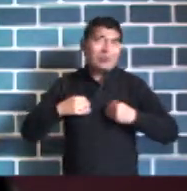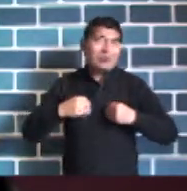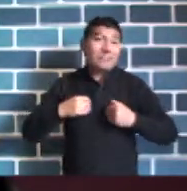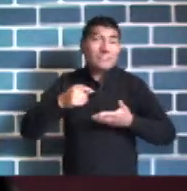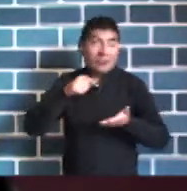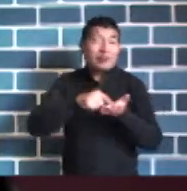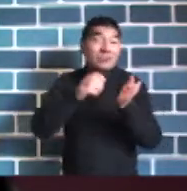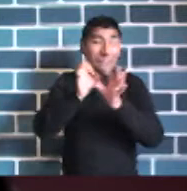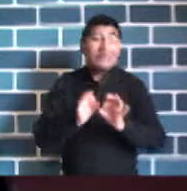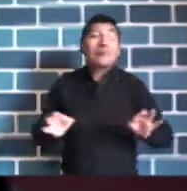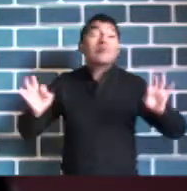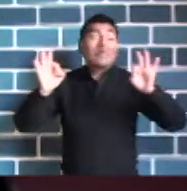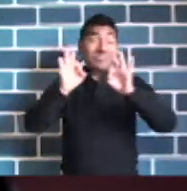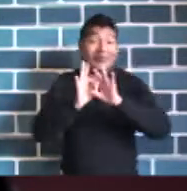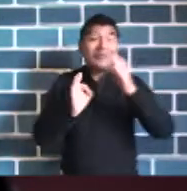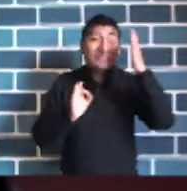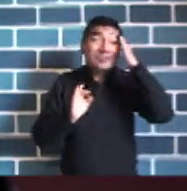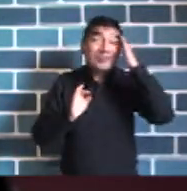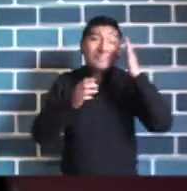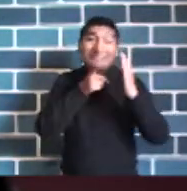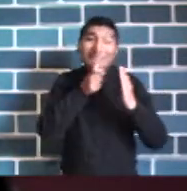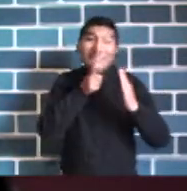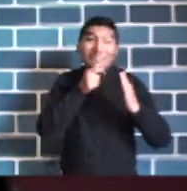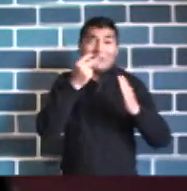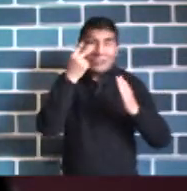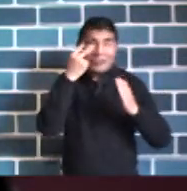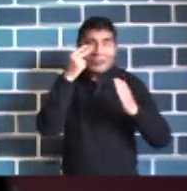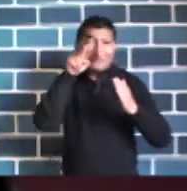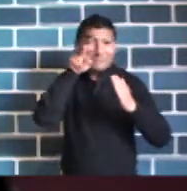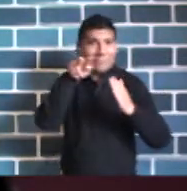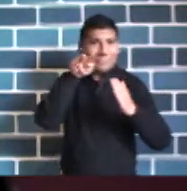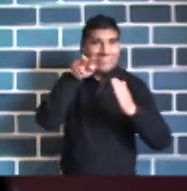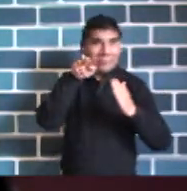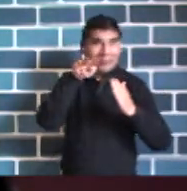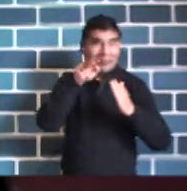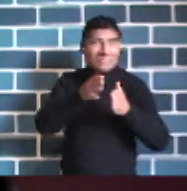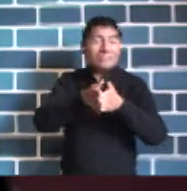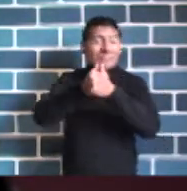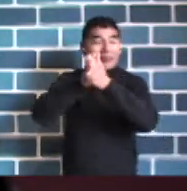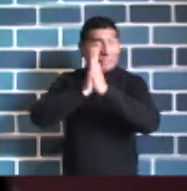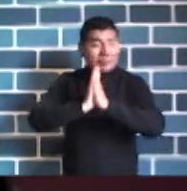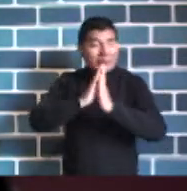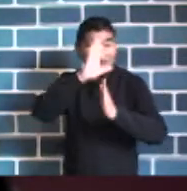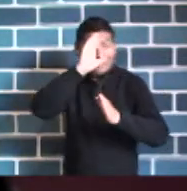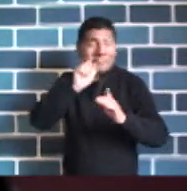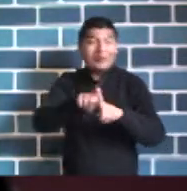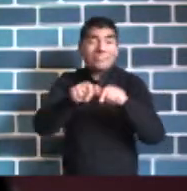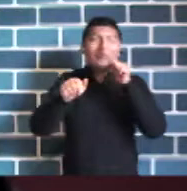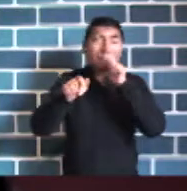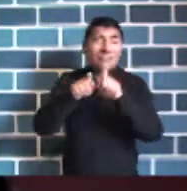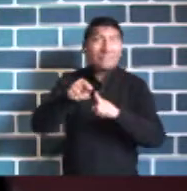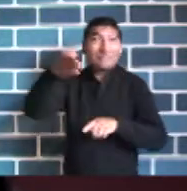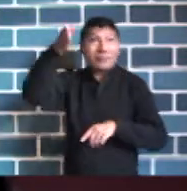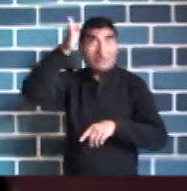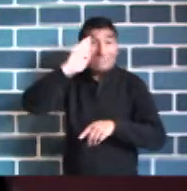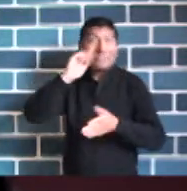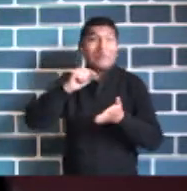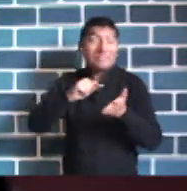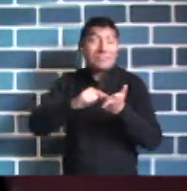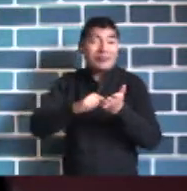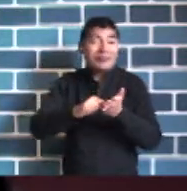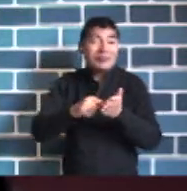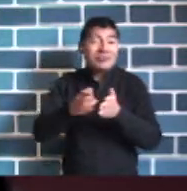eso es importante saber a quién escuchamos pidamos queridos hermanos adiós por medio de esta eucaristía